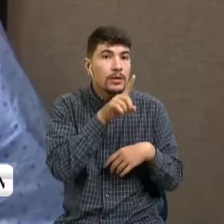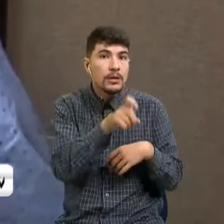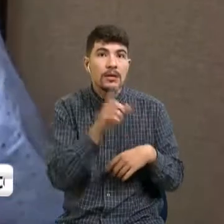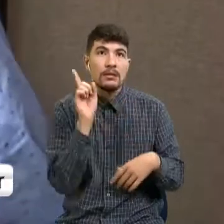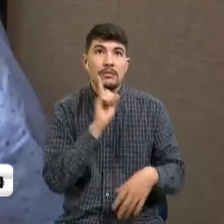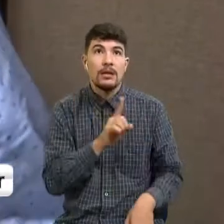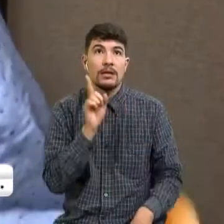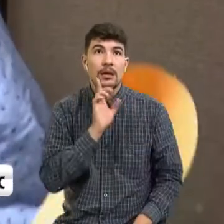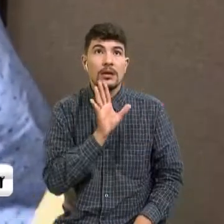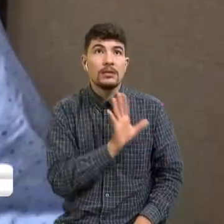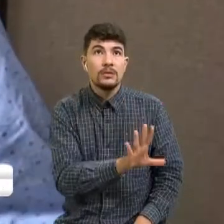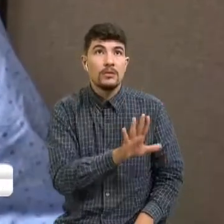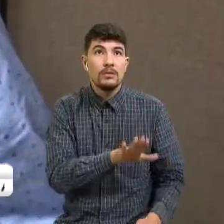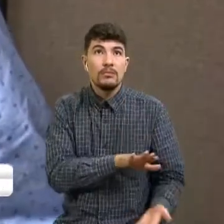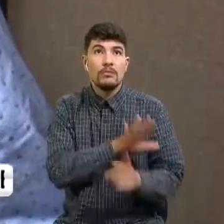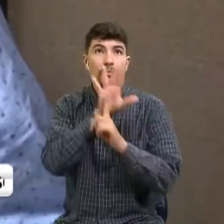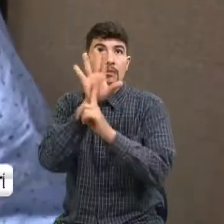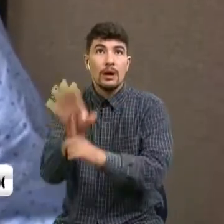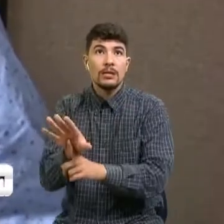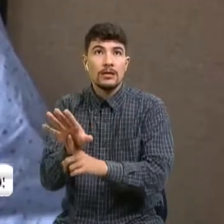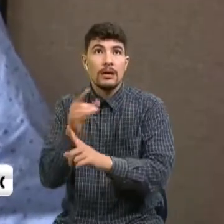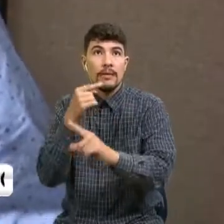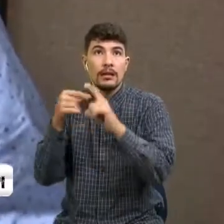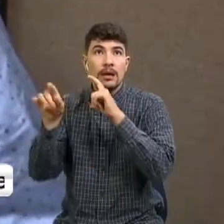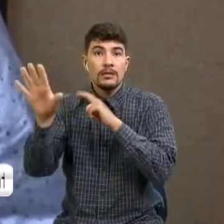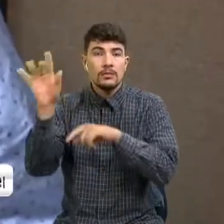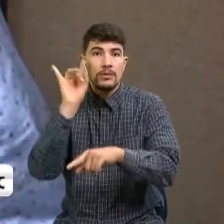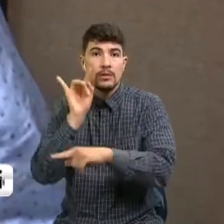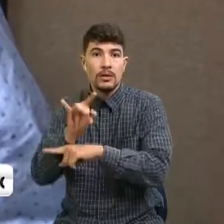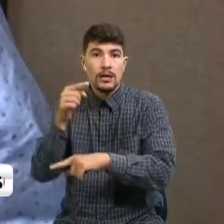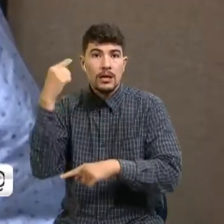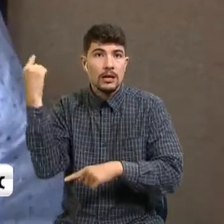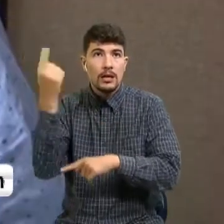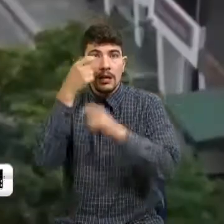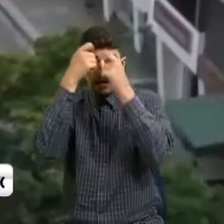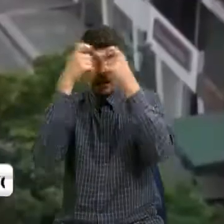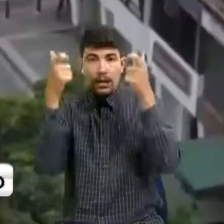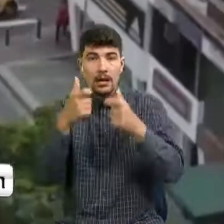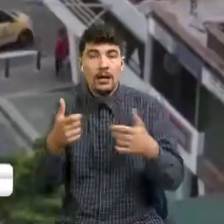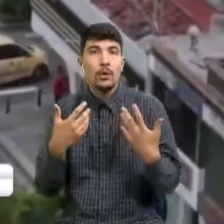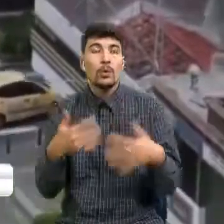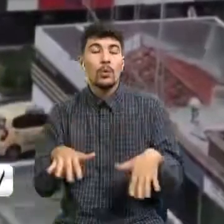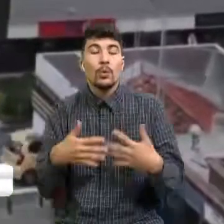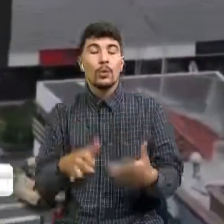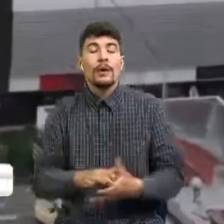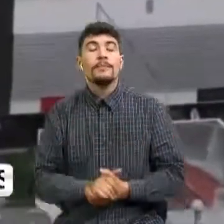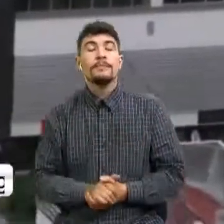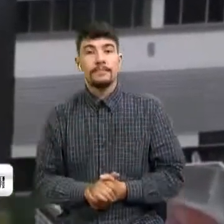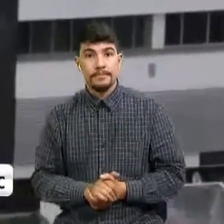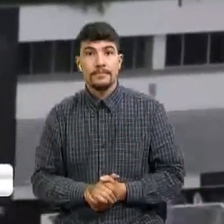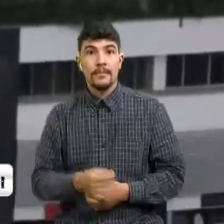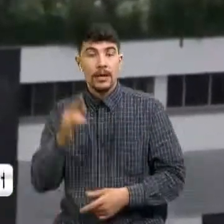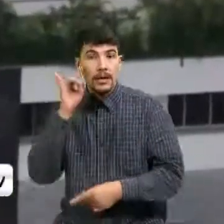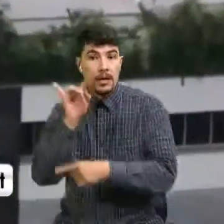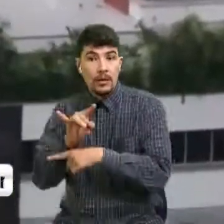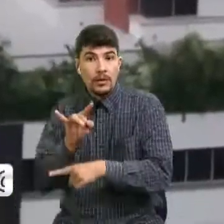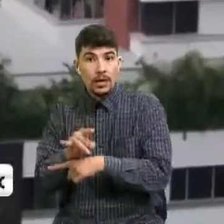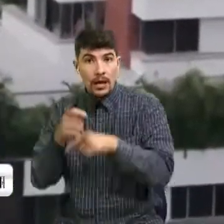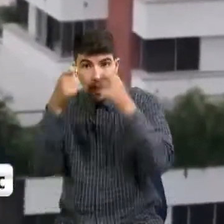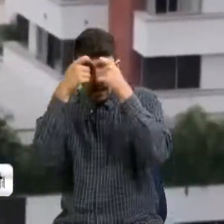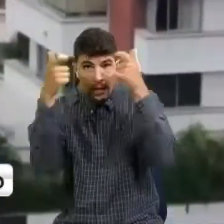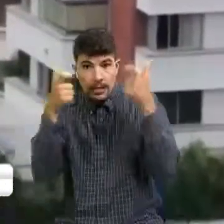mentiras lo que ellos les enviaron a la a la contraria en de la república si la contraloría de la república